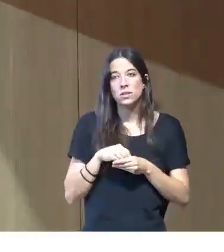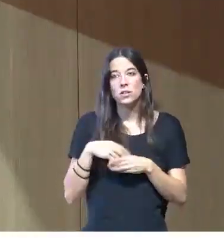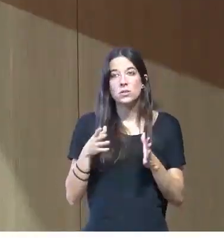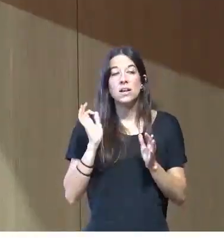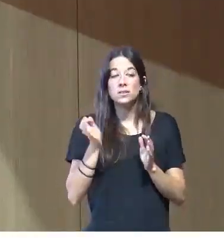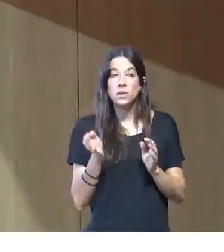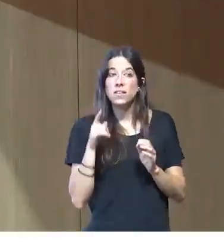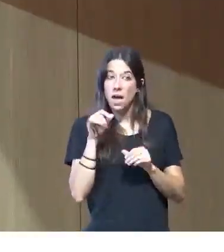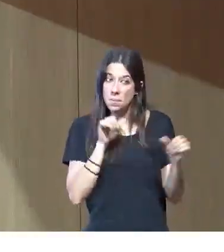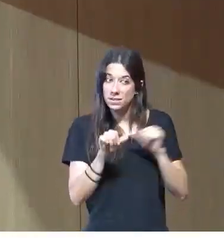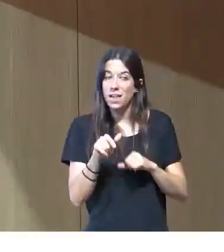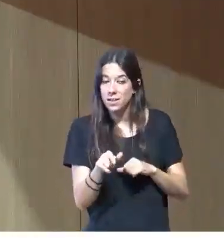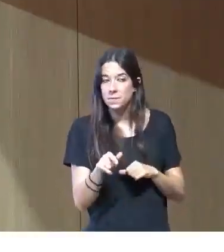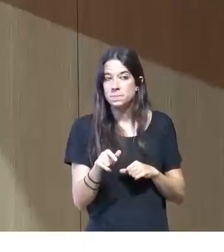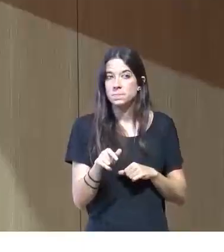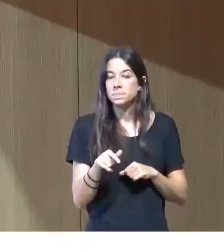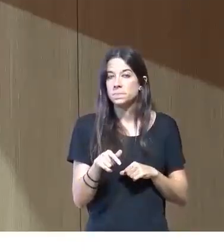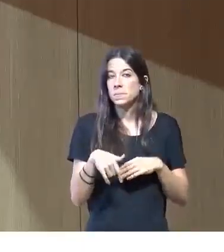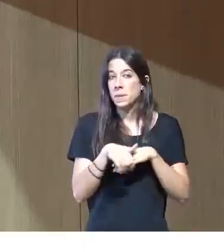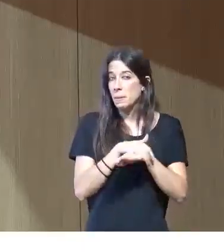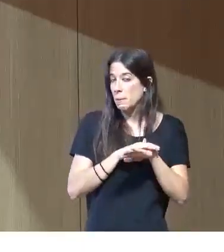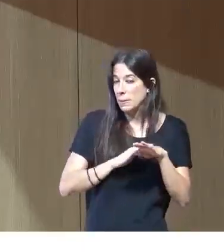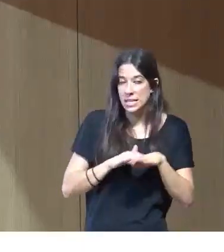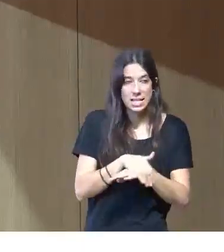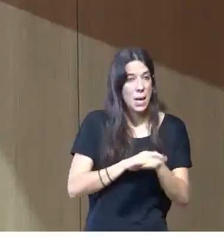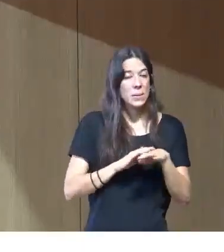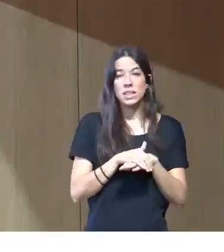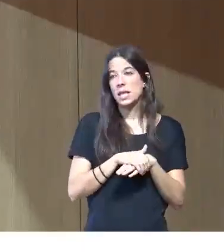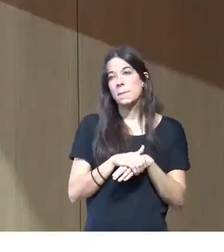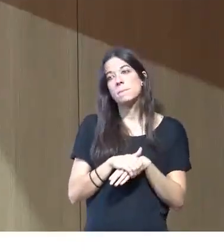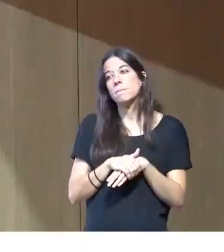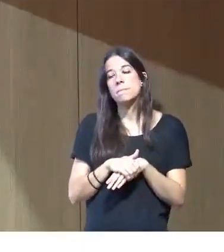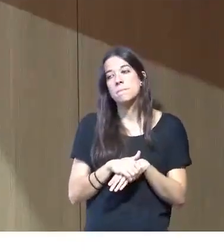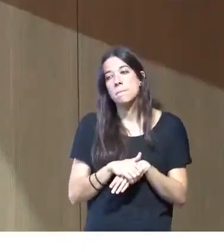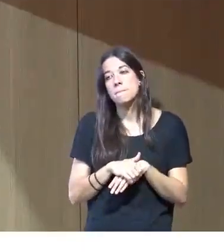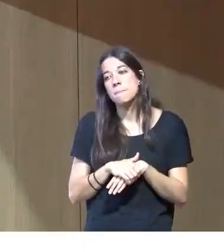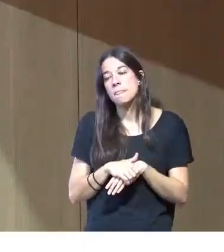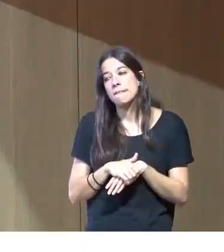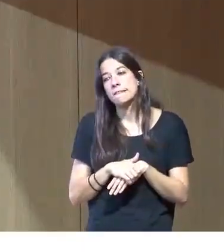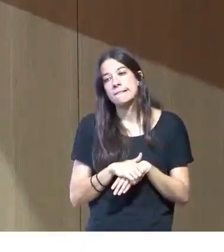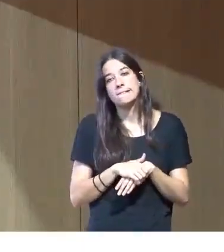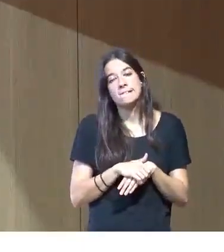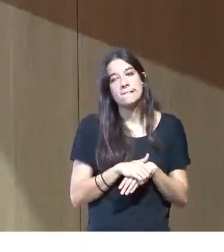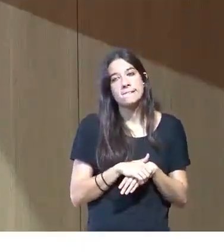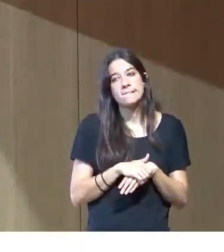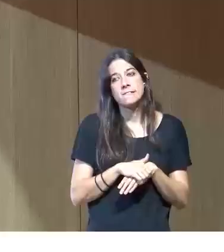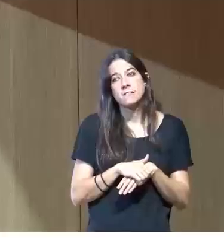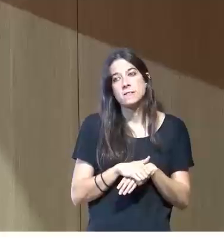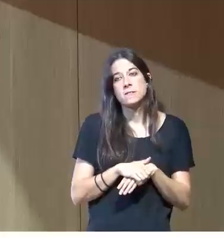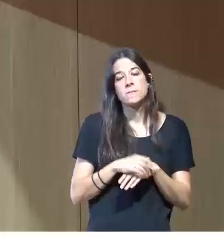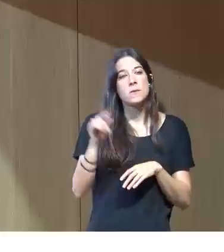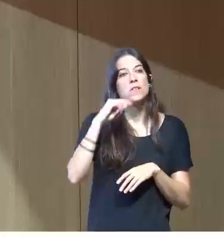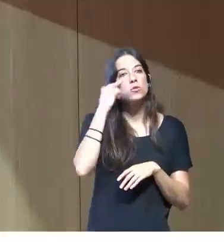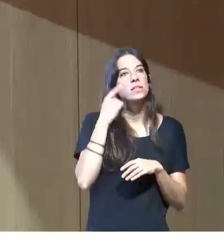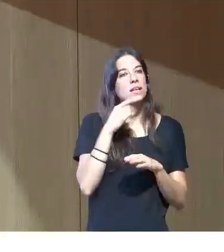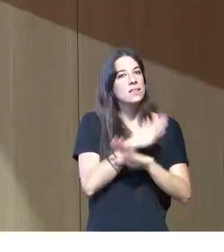que básica y simplemente hablar de eso de que no debe ser algo de la discapacidad sino que tiene que